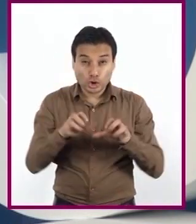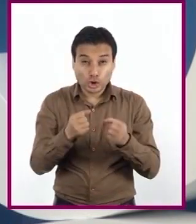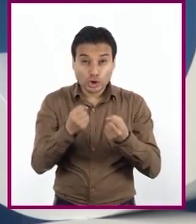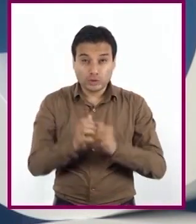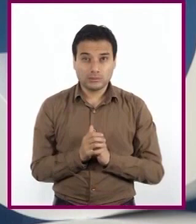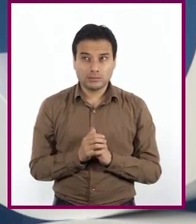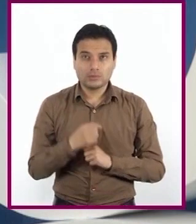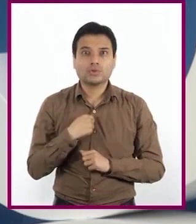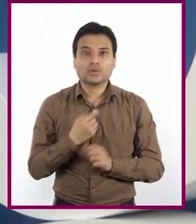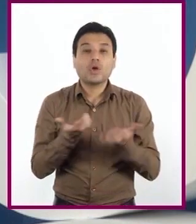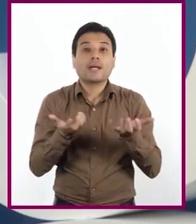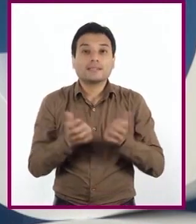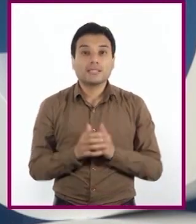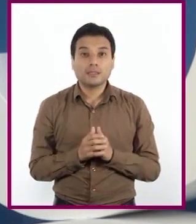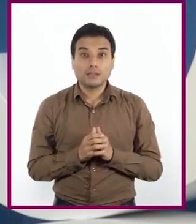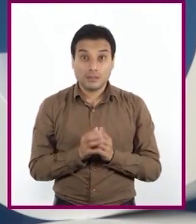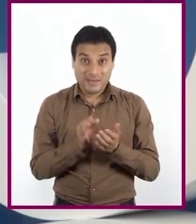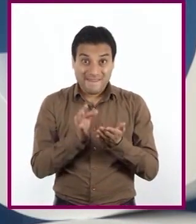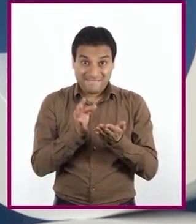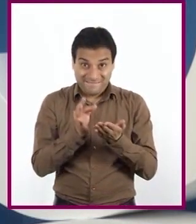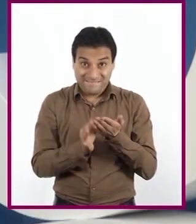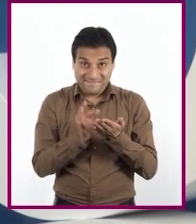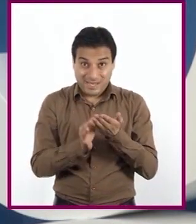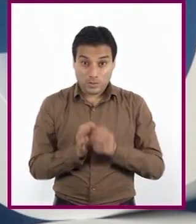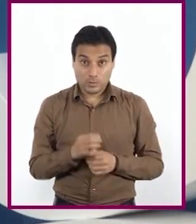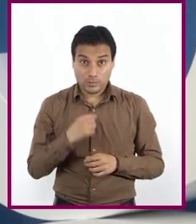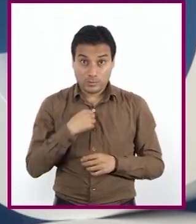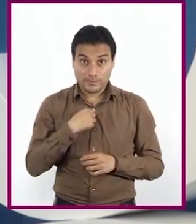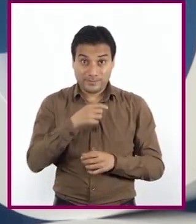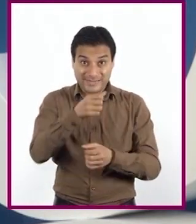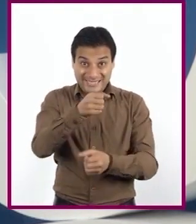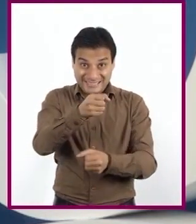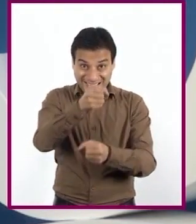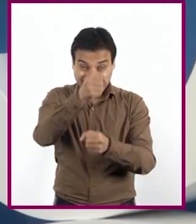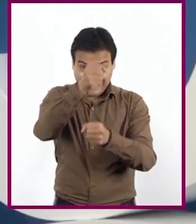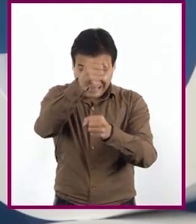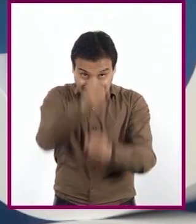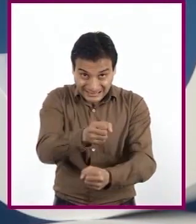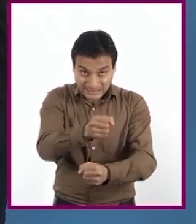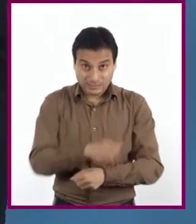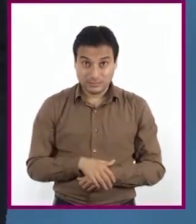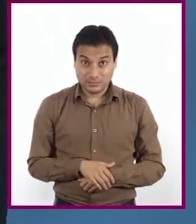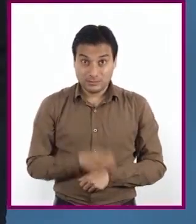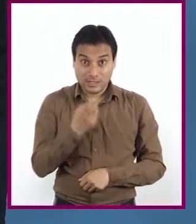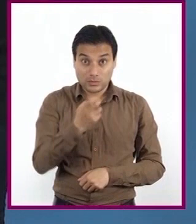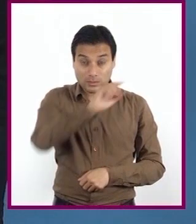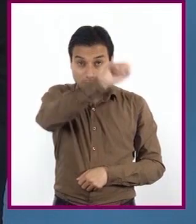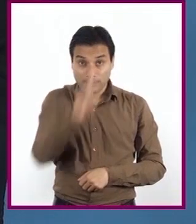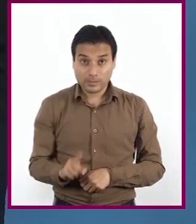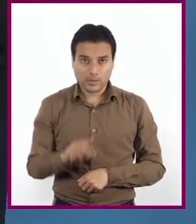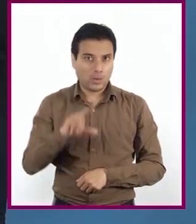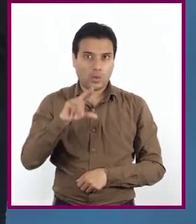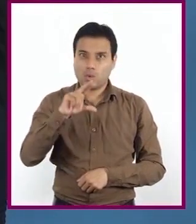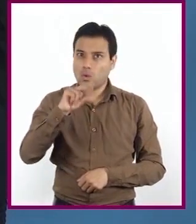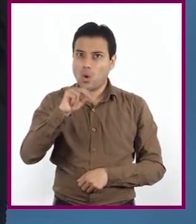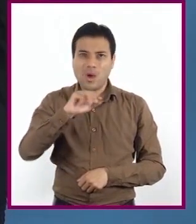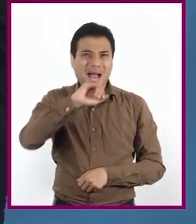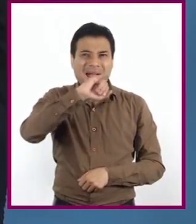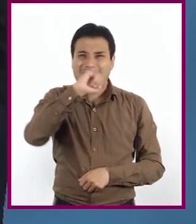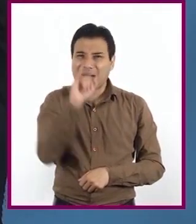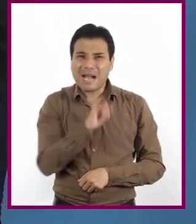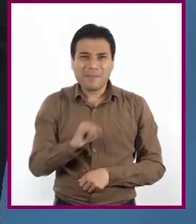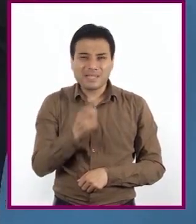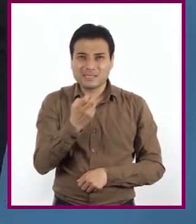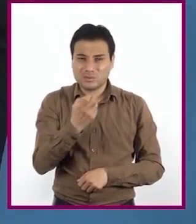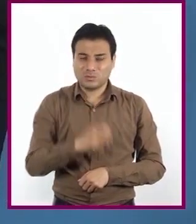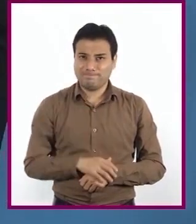hacer es traer una barra de hierro que conectamos al suelo para hacer que el rayo caiga ahí. No, jamás. Es muy